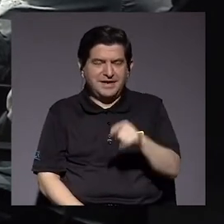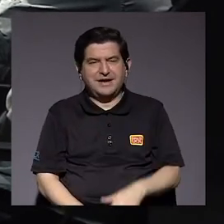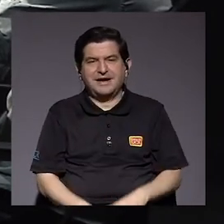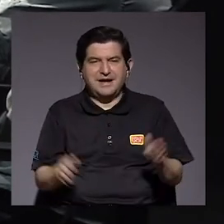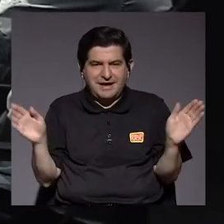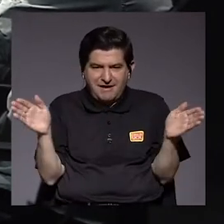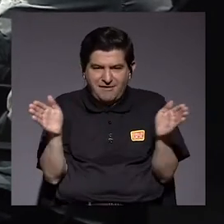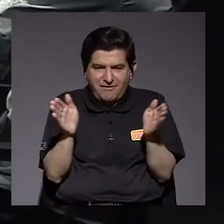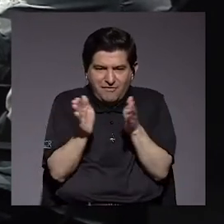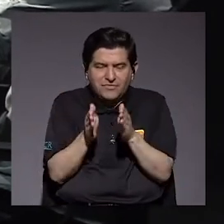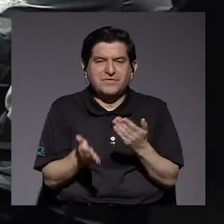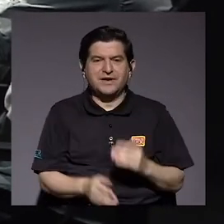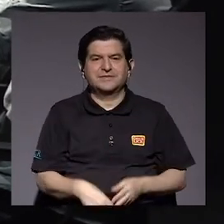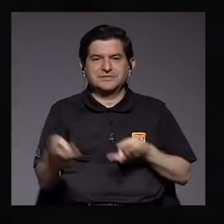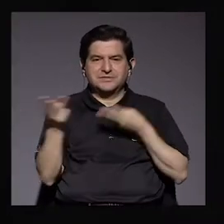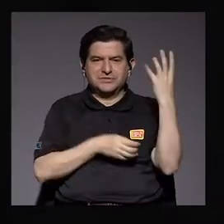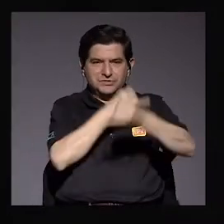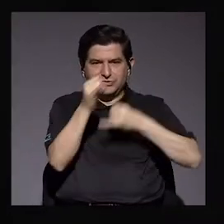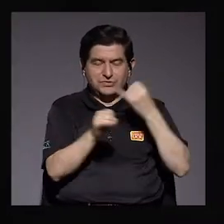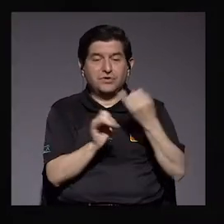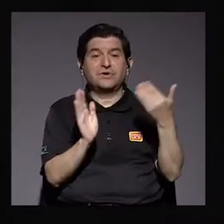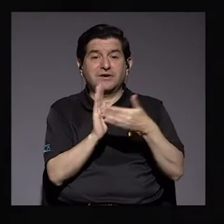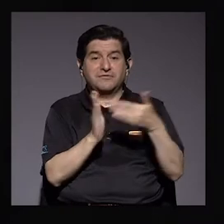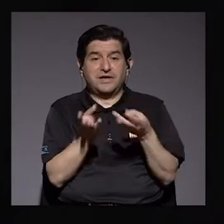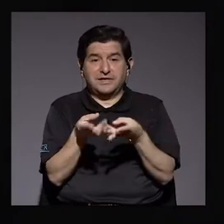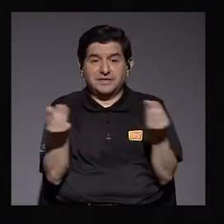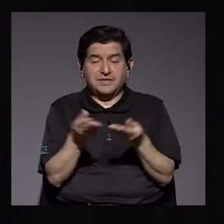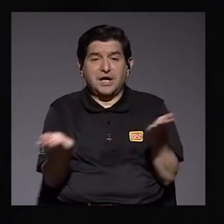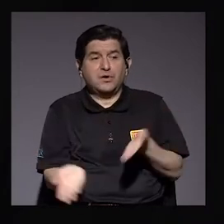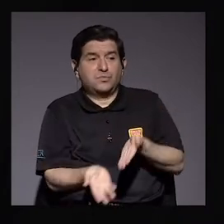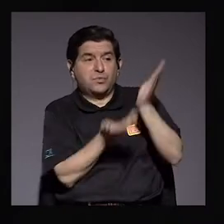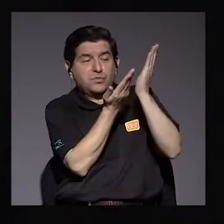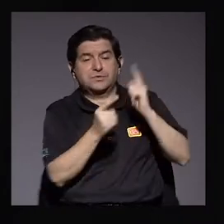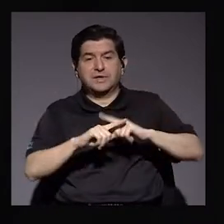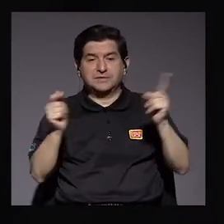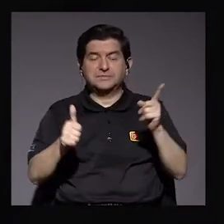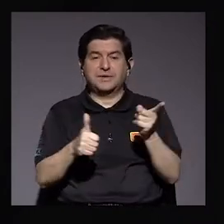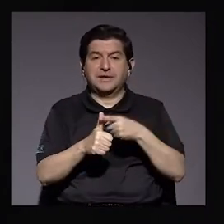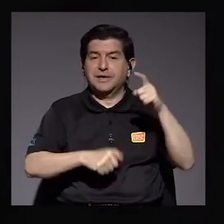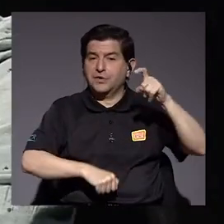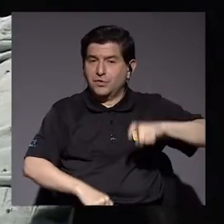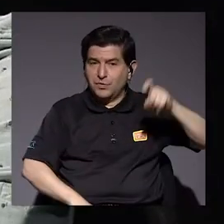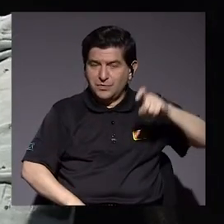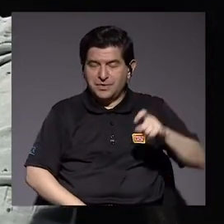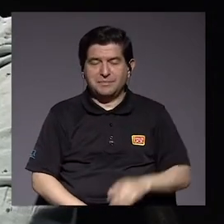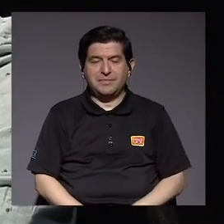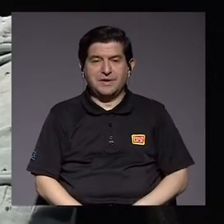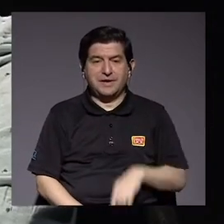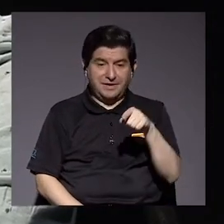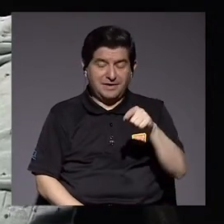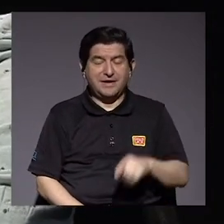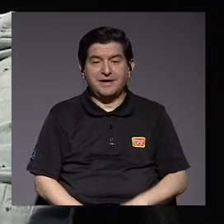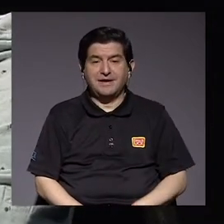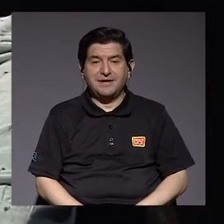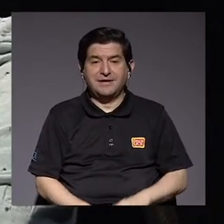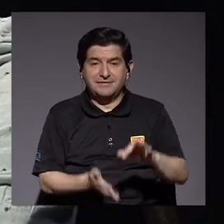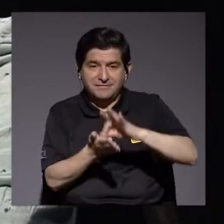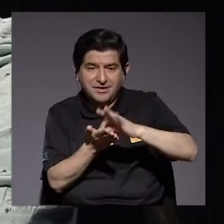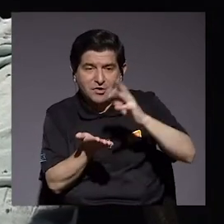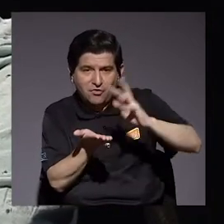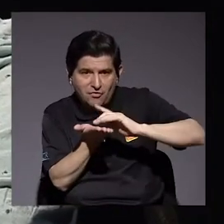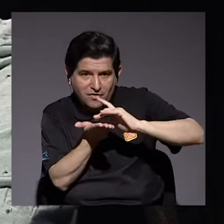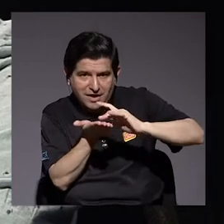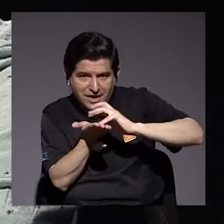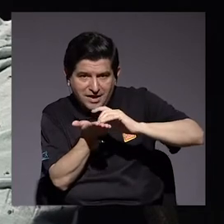los productos de exportación. Por el contrario, los productos de primera necesidad, o en este caso los granos básicos, van a verse